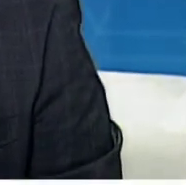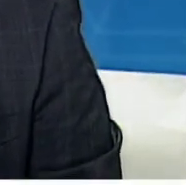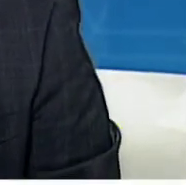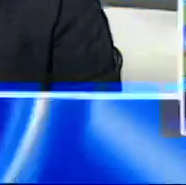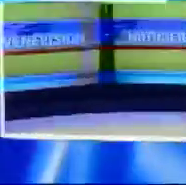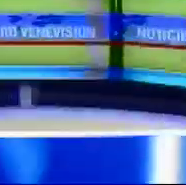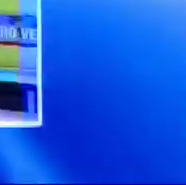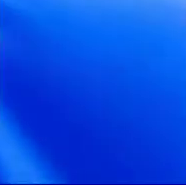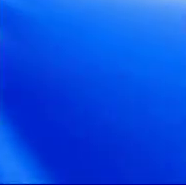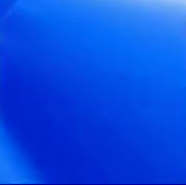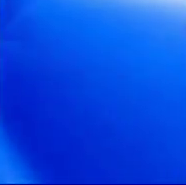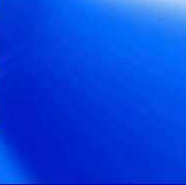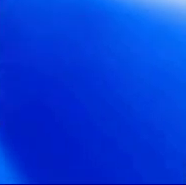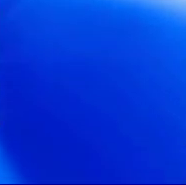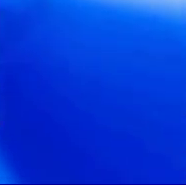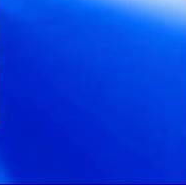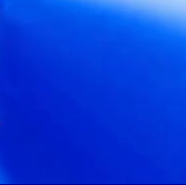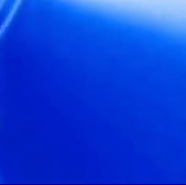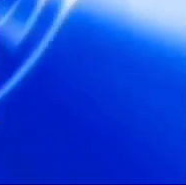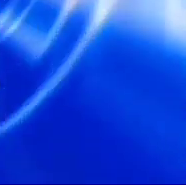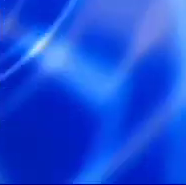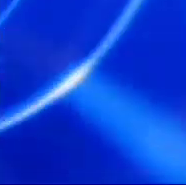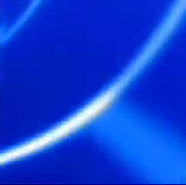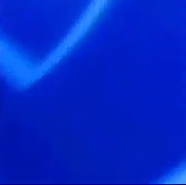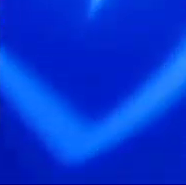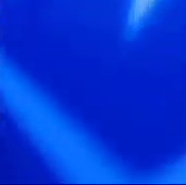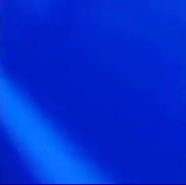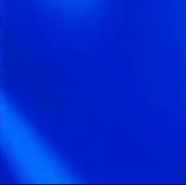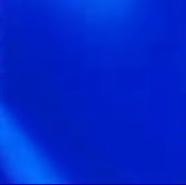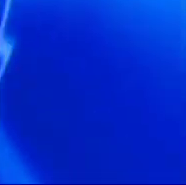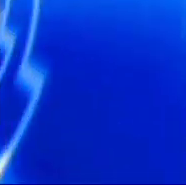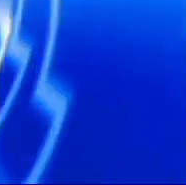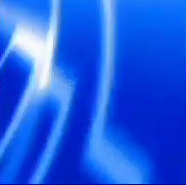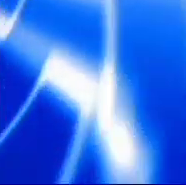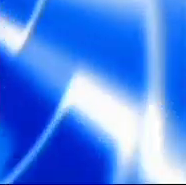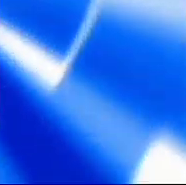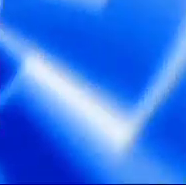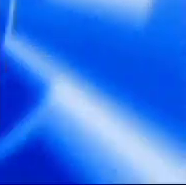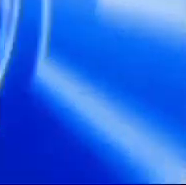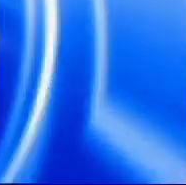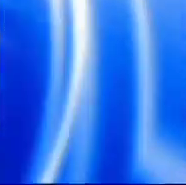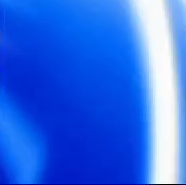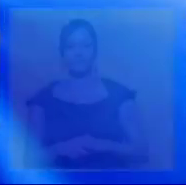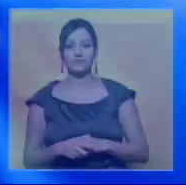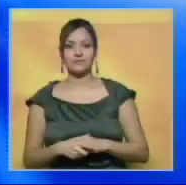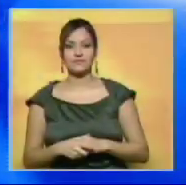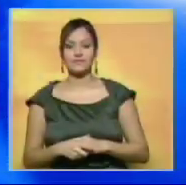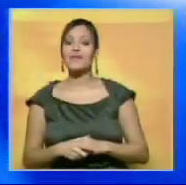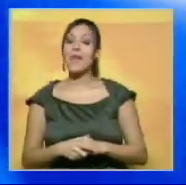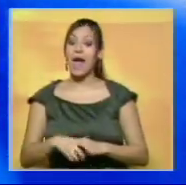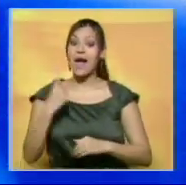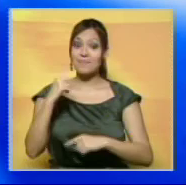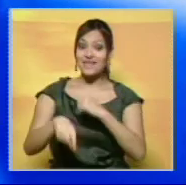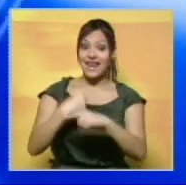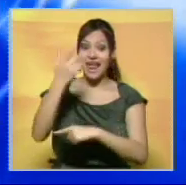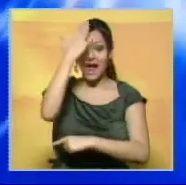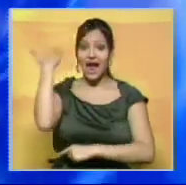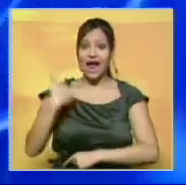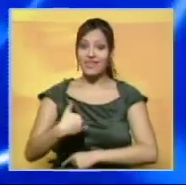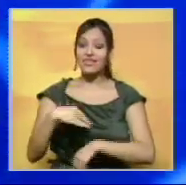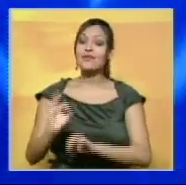despido. Mañana cumpleaños Glenda Hernández. Endrina. Ya de precumple. Endrina, Amigos, te sentí hoy aquí con una efusividad